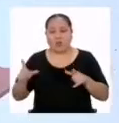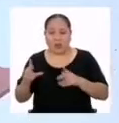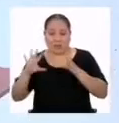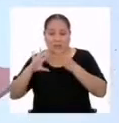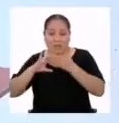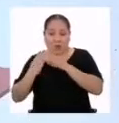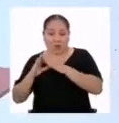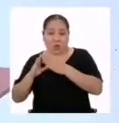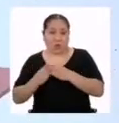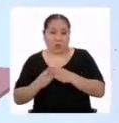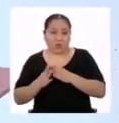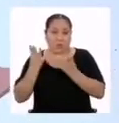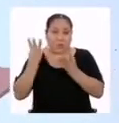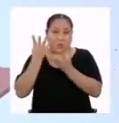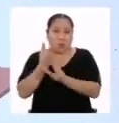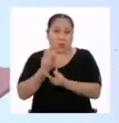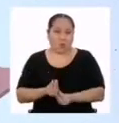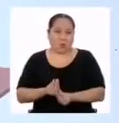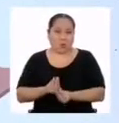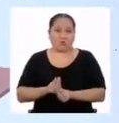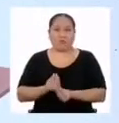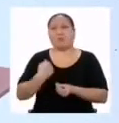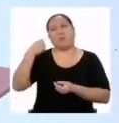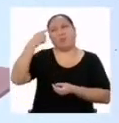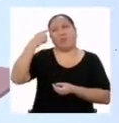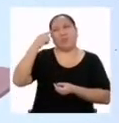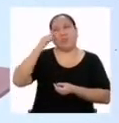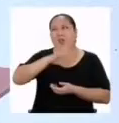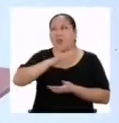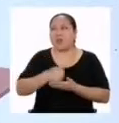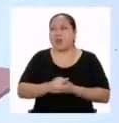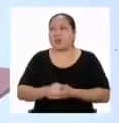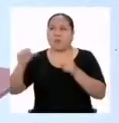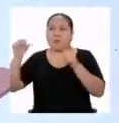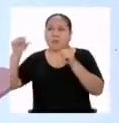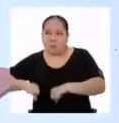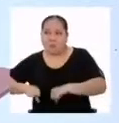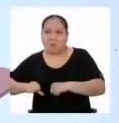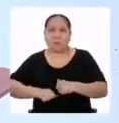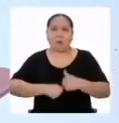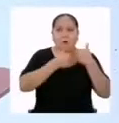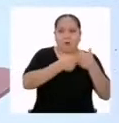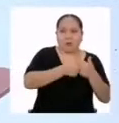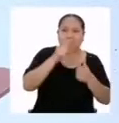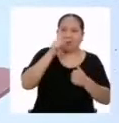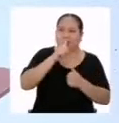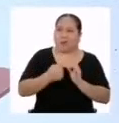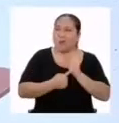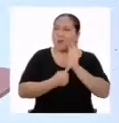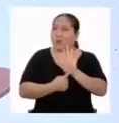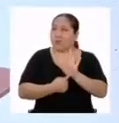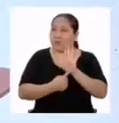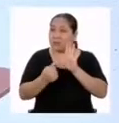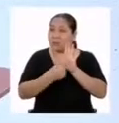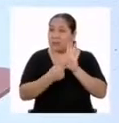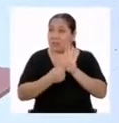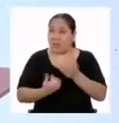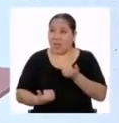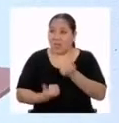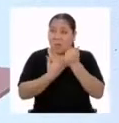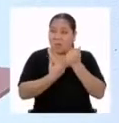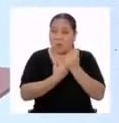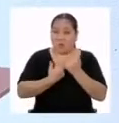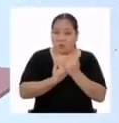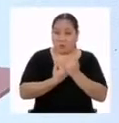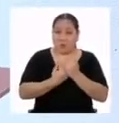reducido. Pero no creo que todo sea blanco o negro. Pensemos en las muestras de solidaridad que pudimos ver durante la cuarentena.